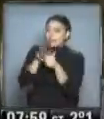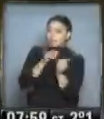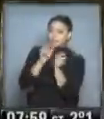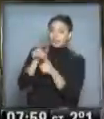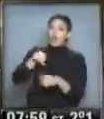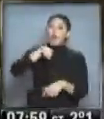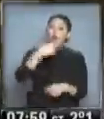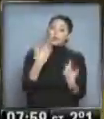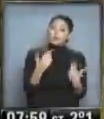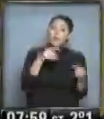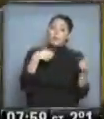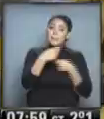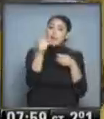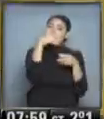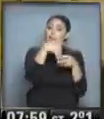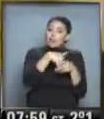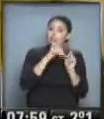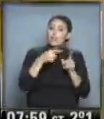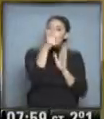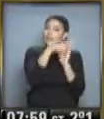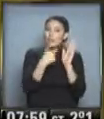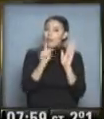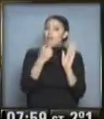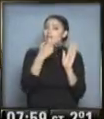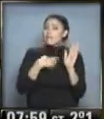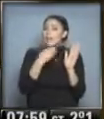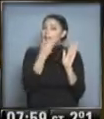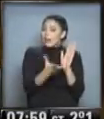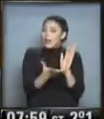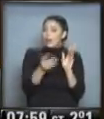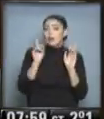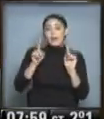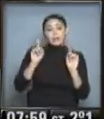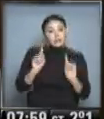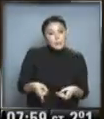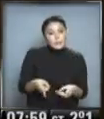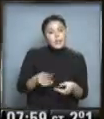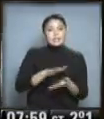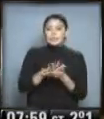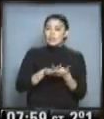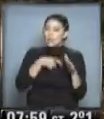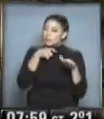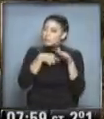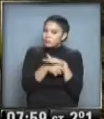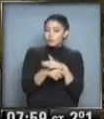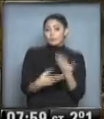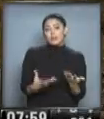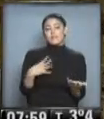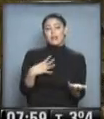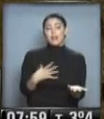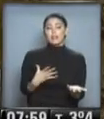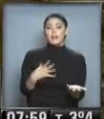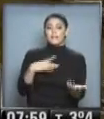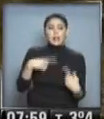al mercado interno pero sin factura entonces tampoco está declarado que en ese caso tendríamos una situación de evasión pero como igual falta